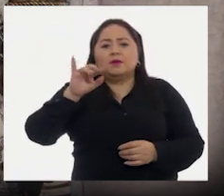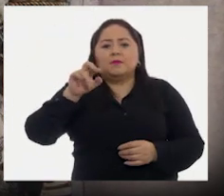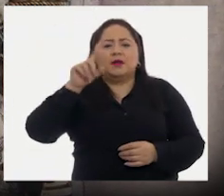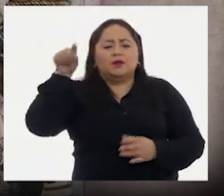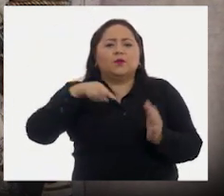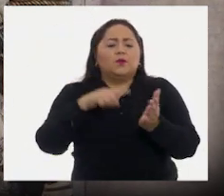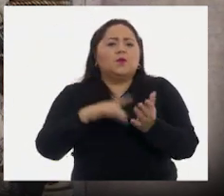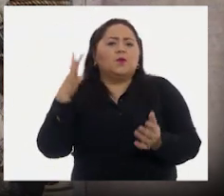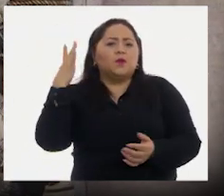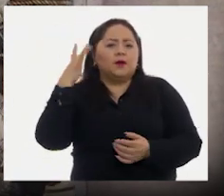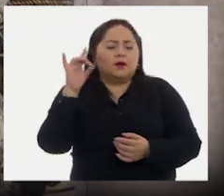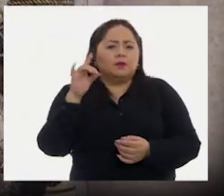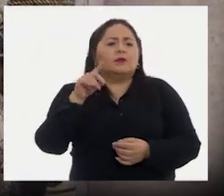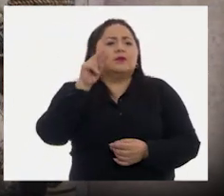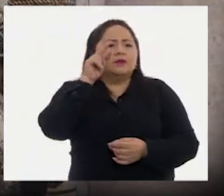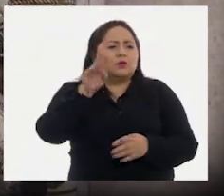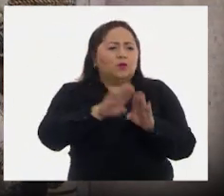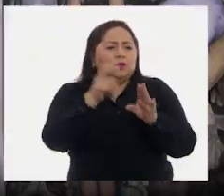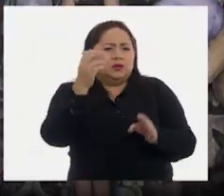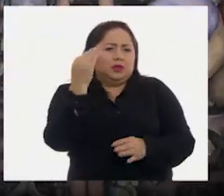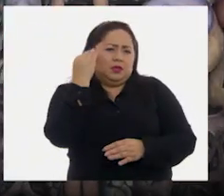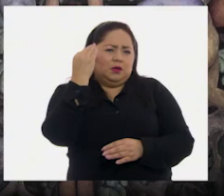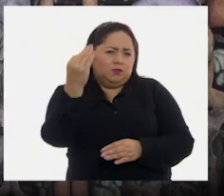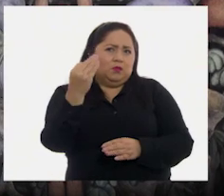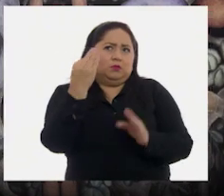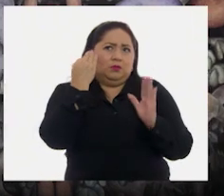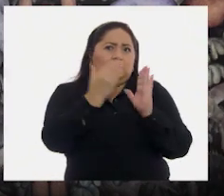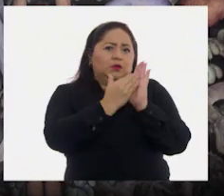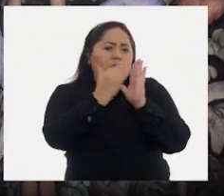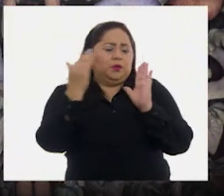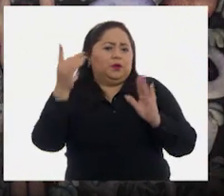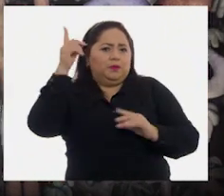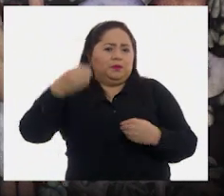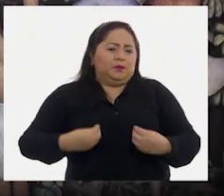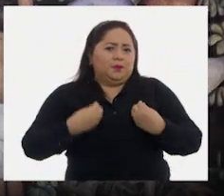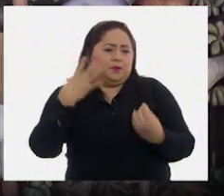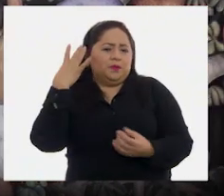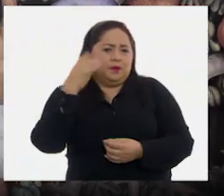Cuernavaca. Él se pasa una temporada bastante larga en